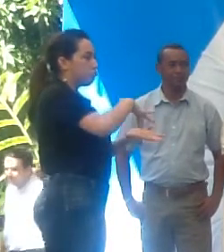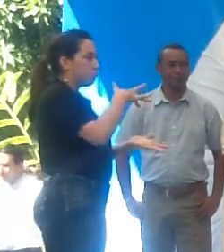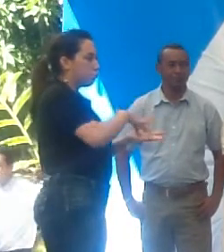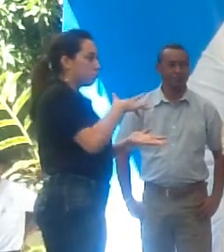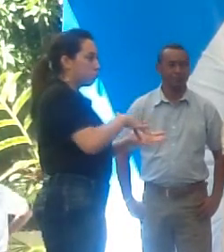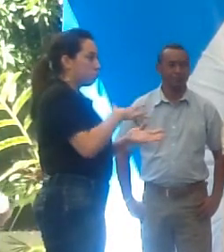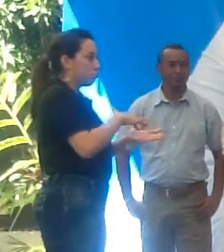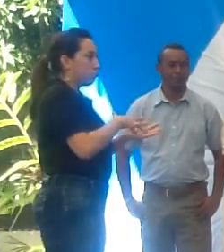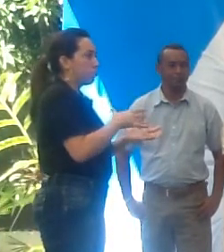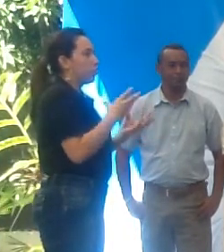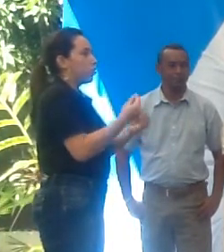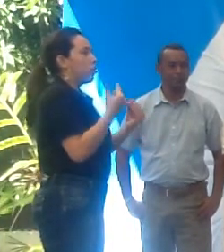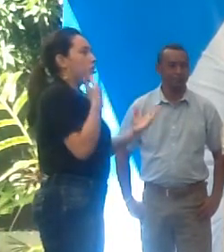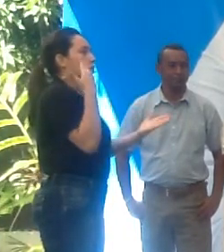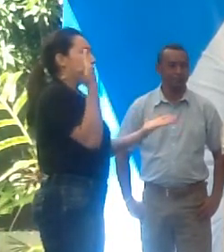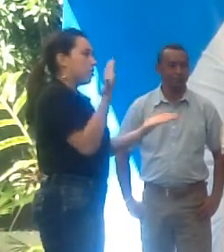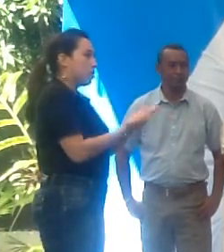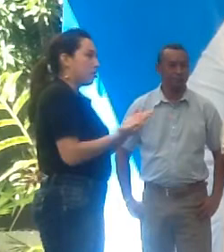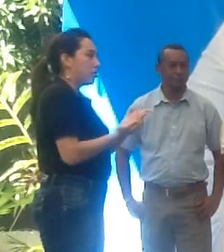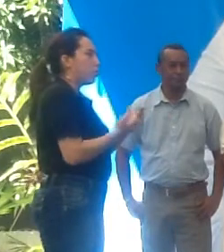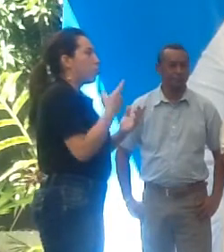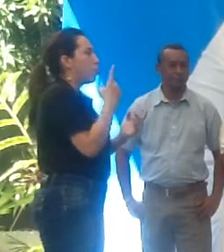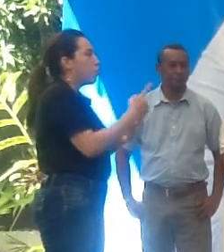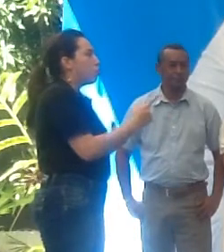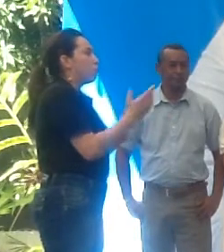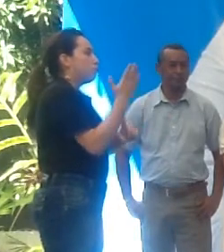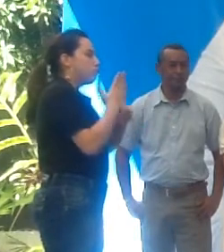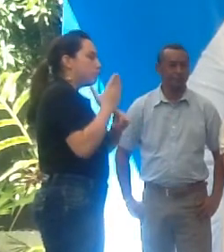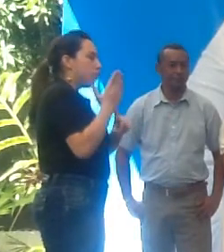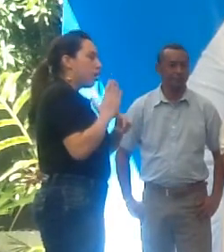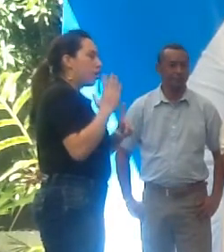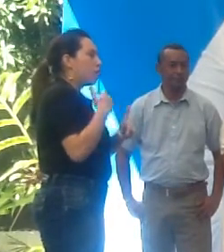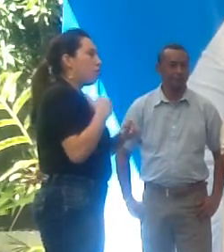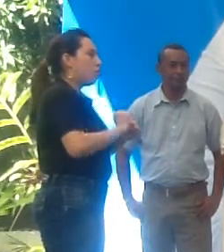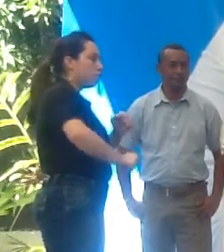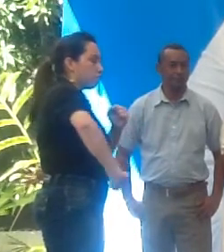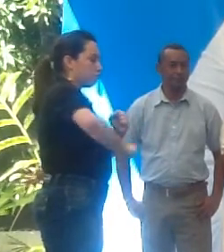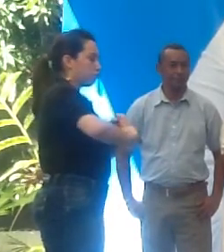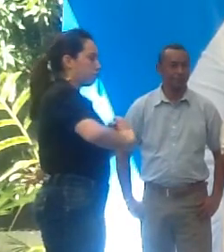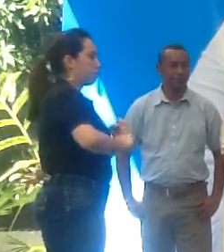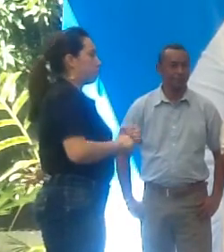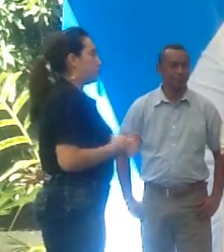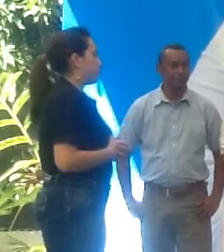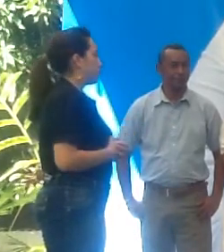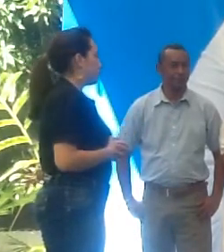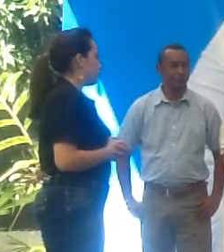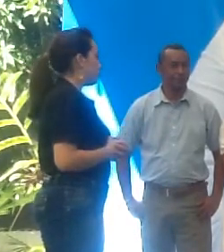presentes, muchísimas gracias por su cariño y por su respaldo.